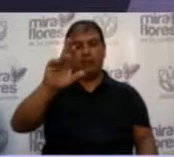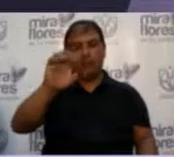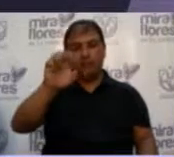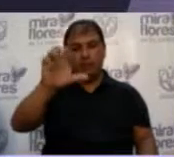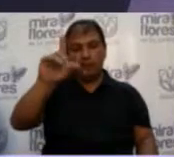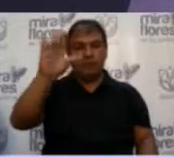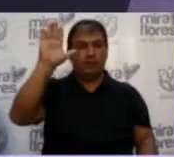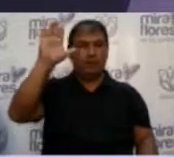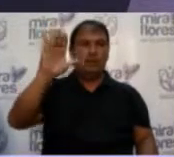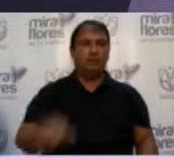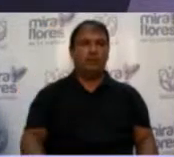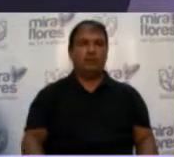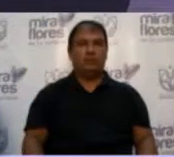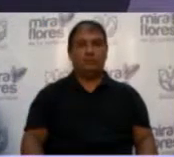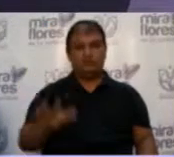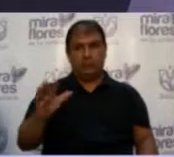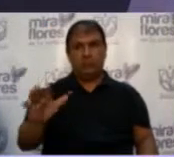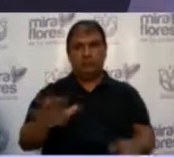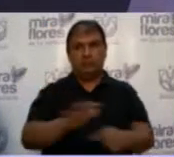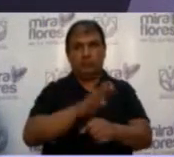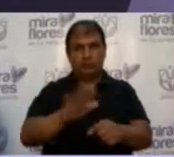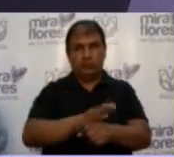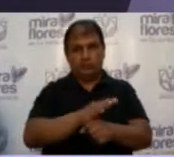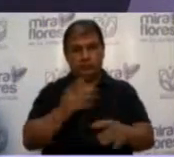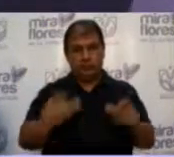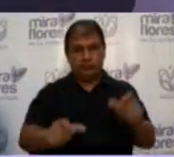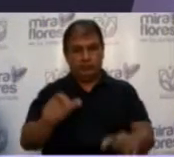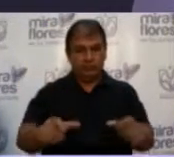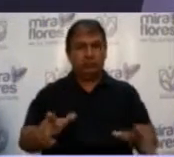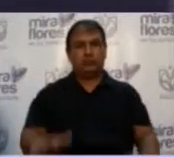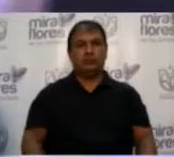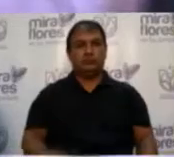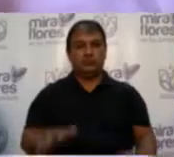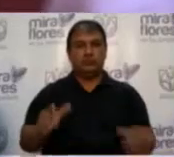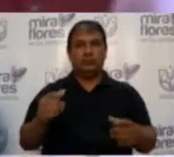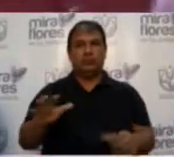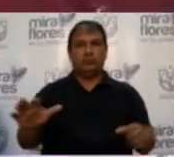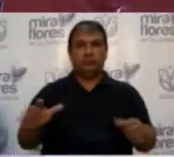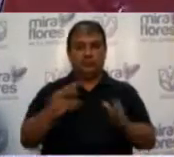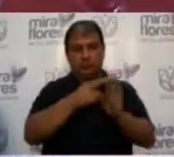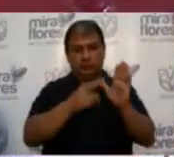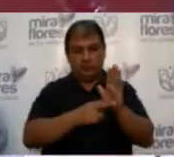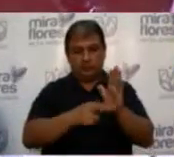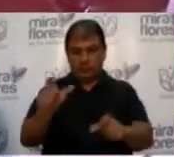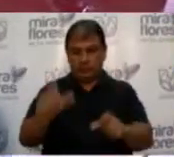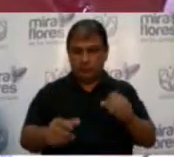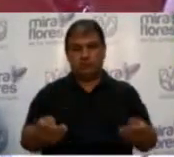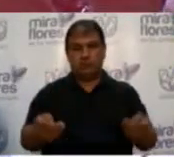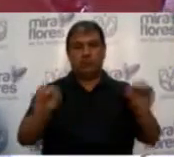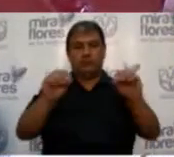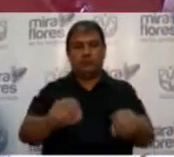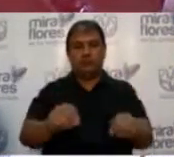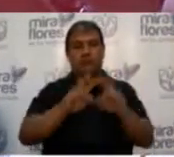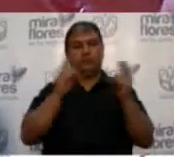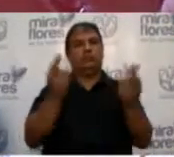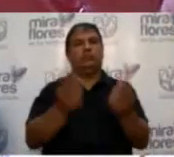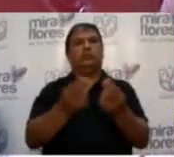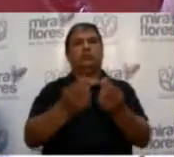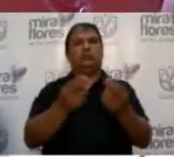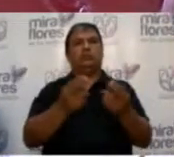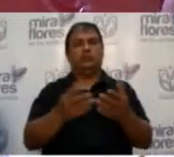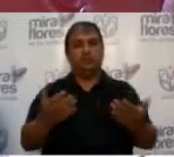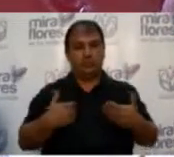Locio. Ay, perdón, señor alcalde. Con el quórum reglamentario damos por instalada la sesión y no